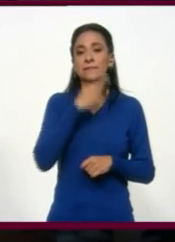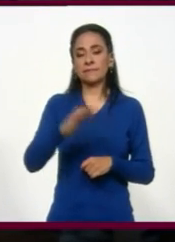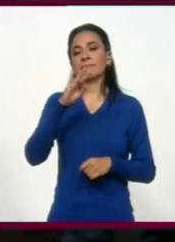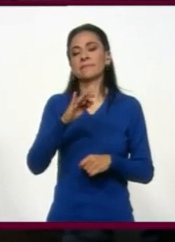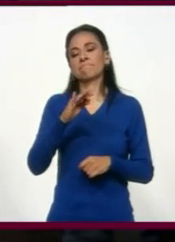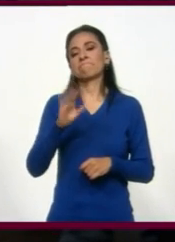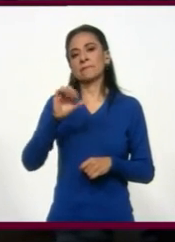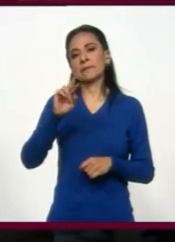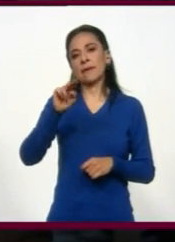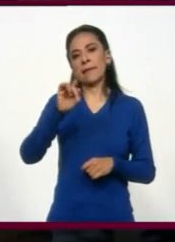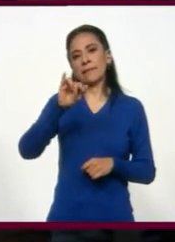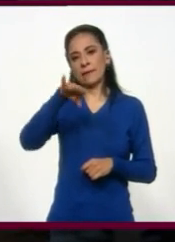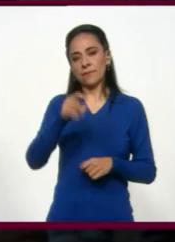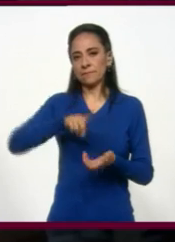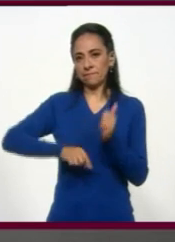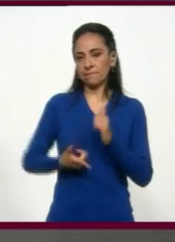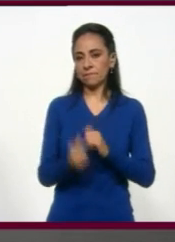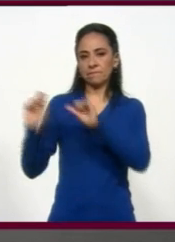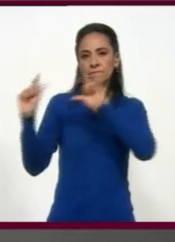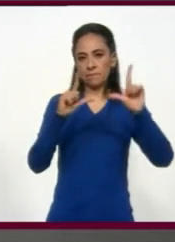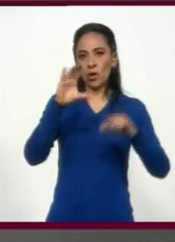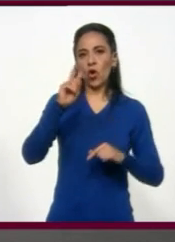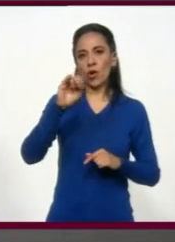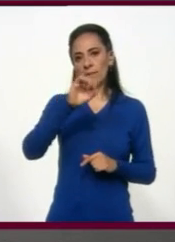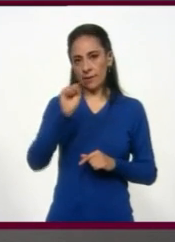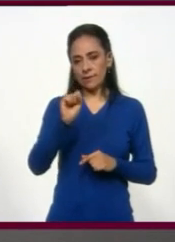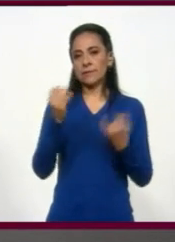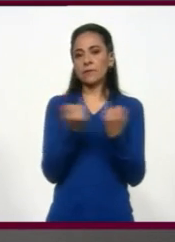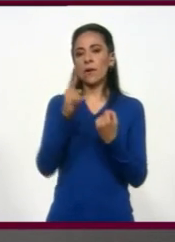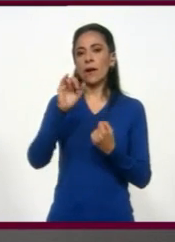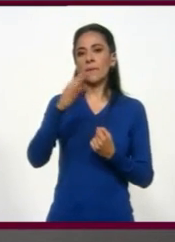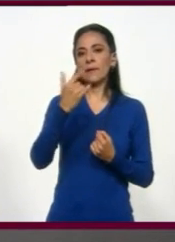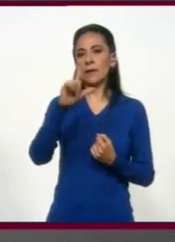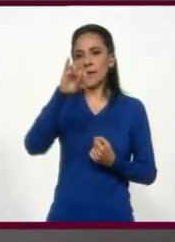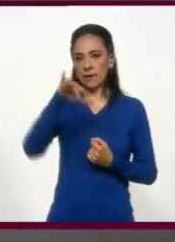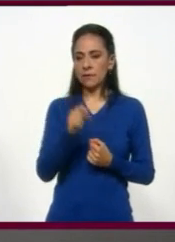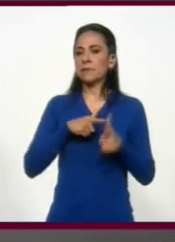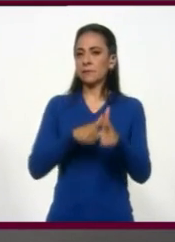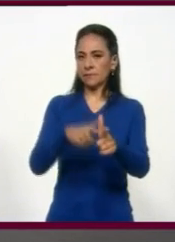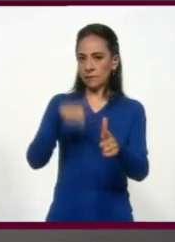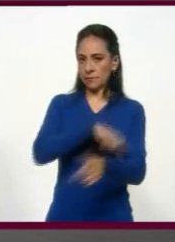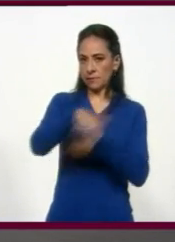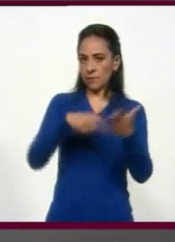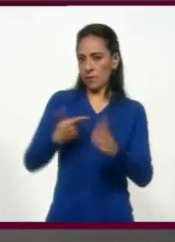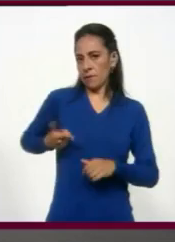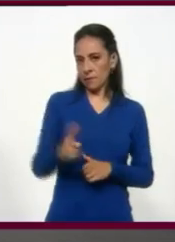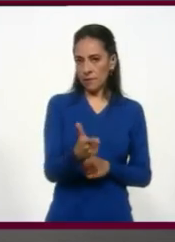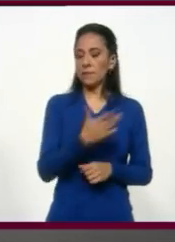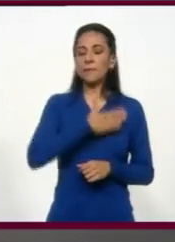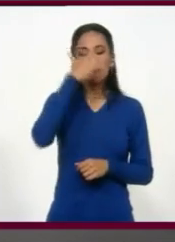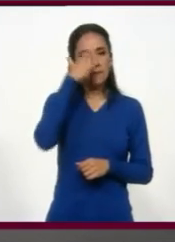cervantino con imágenes de josé luis cortés y luis virgilio seguiremos informando desde guanajuato muy buenas noches buenas noches